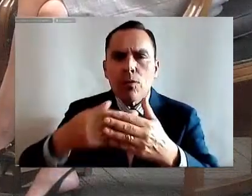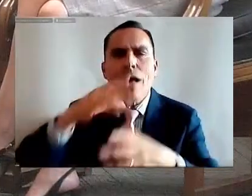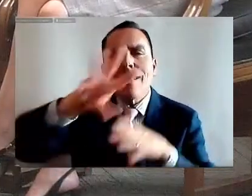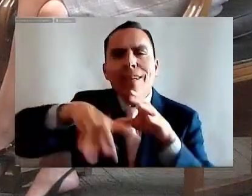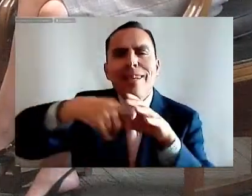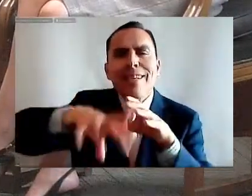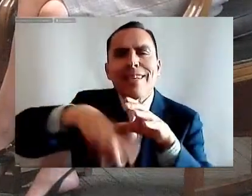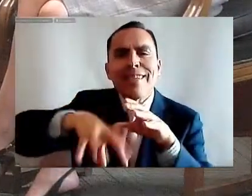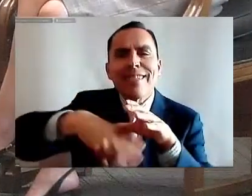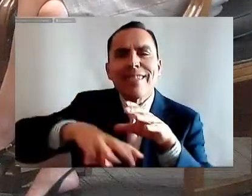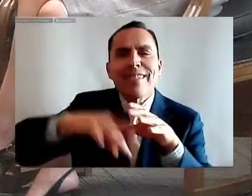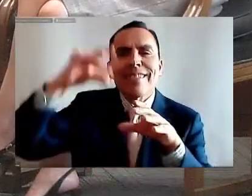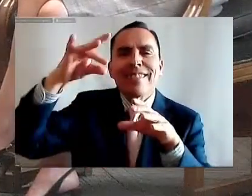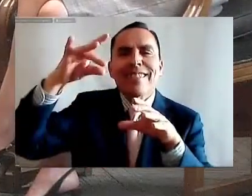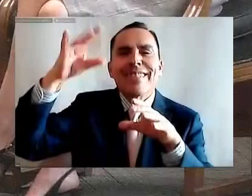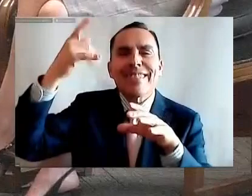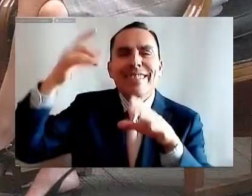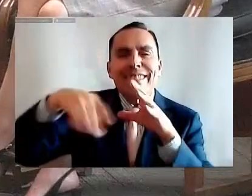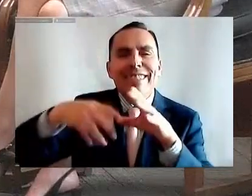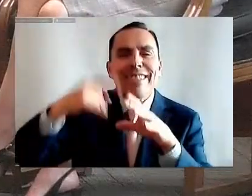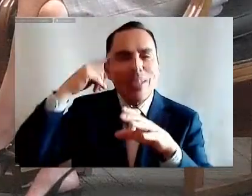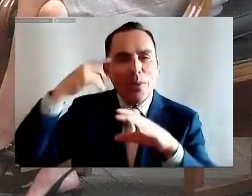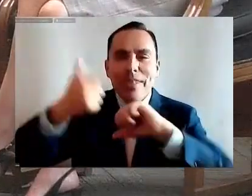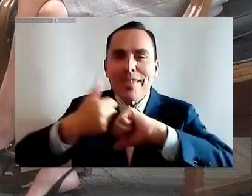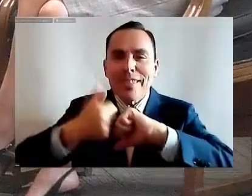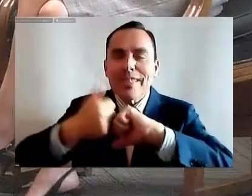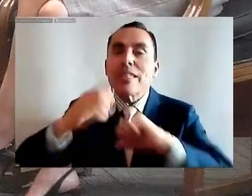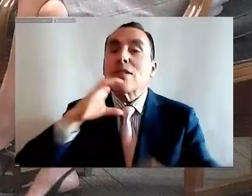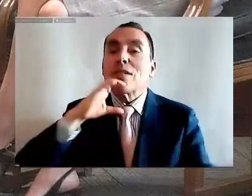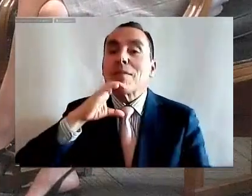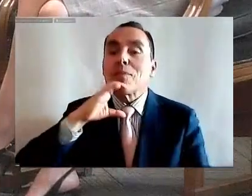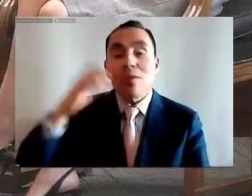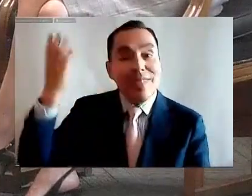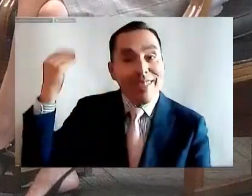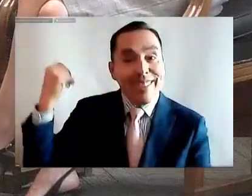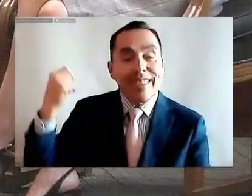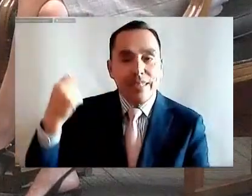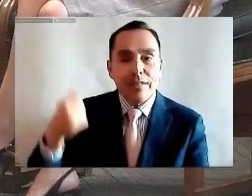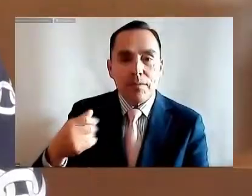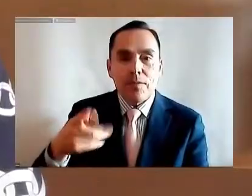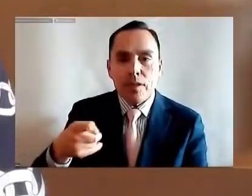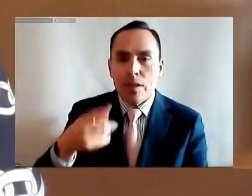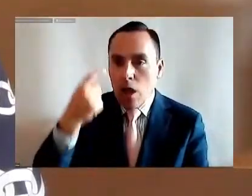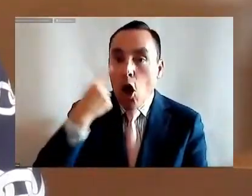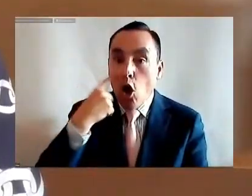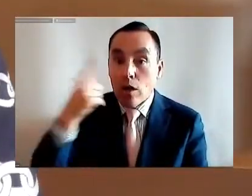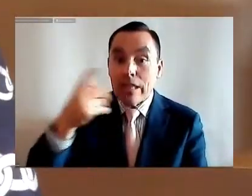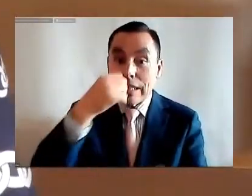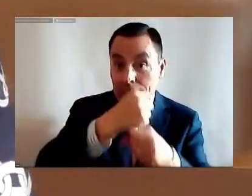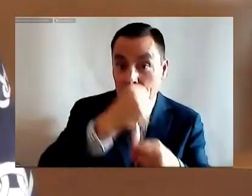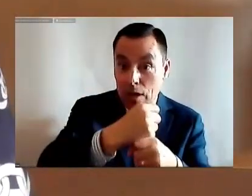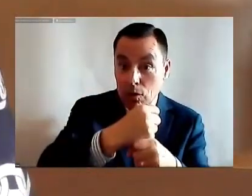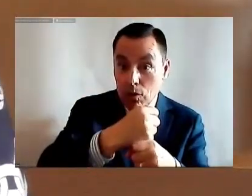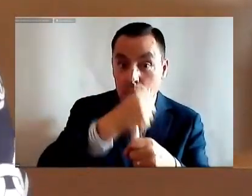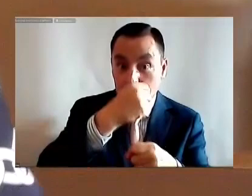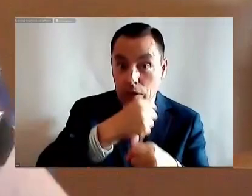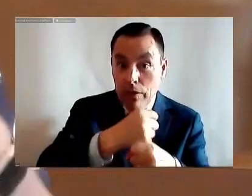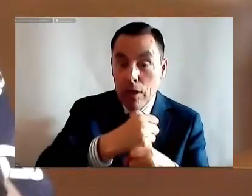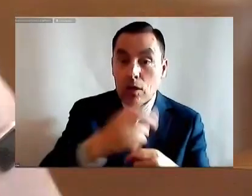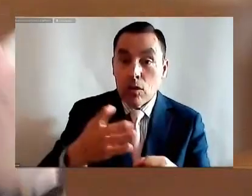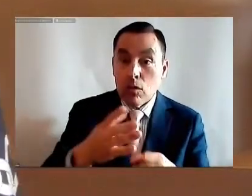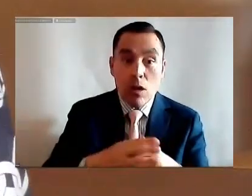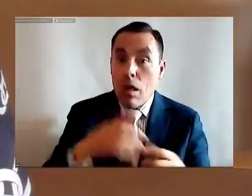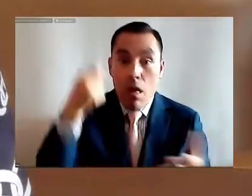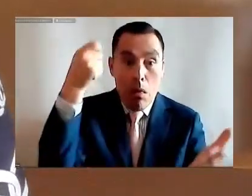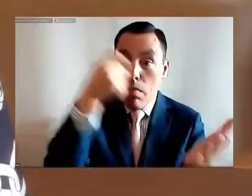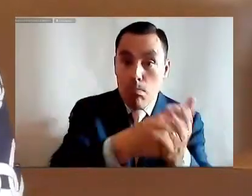para el concurso de perspectiva de género, que es precisamente de Concepción, que reconoce que el trabajo que no remunerado, que se hace de